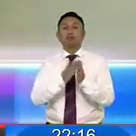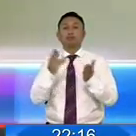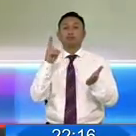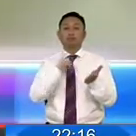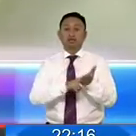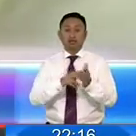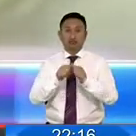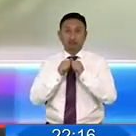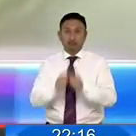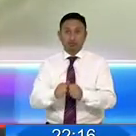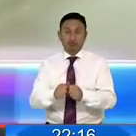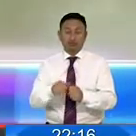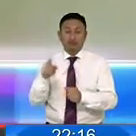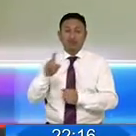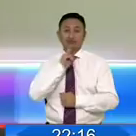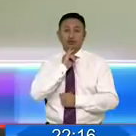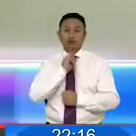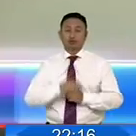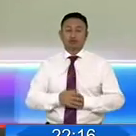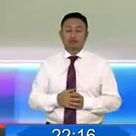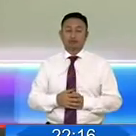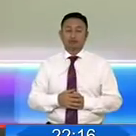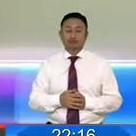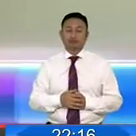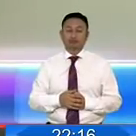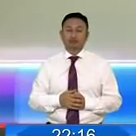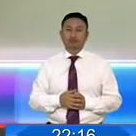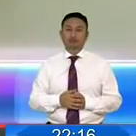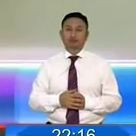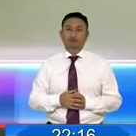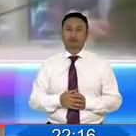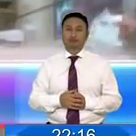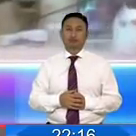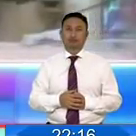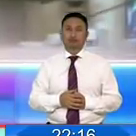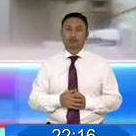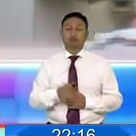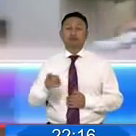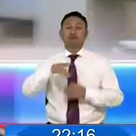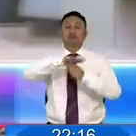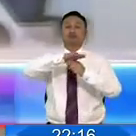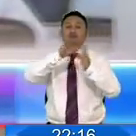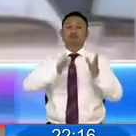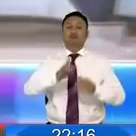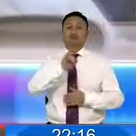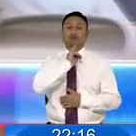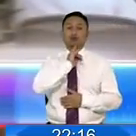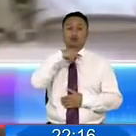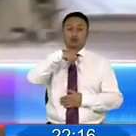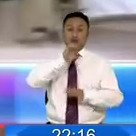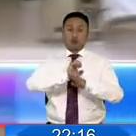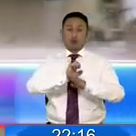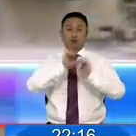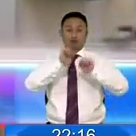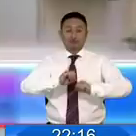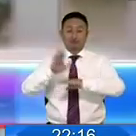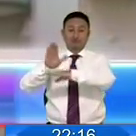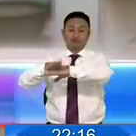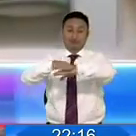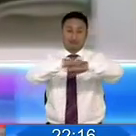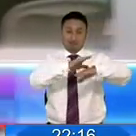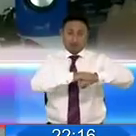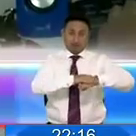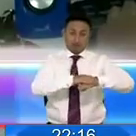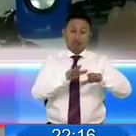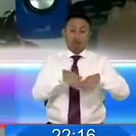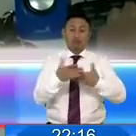visas de residencia permanente a extranjeros de países elegibles. La Embajada de Estados Unidos en Ecuador también alerta a los solicitantes